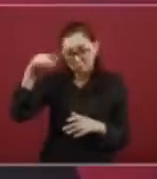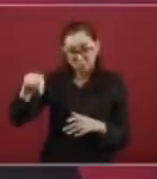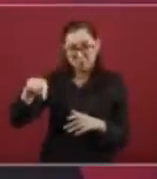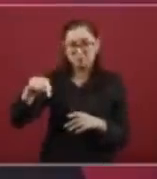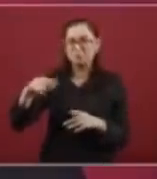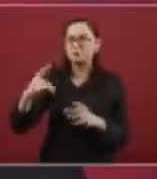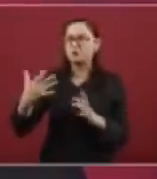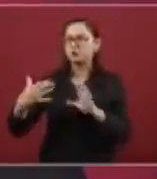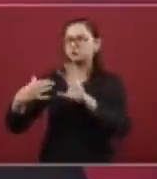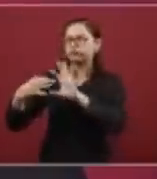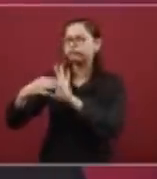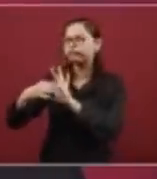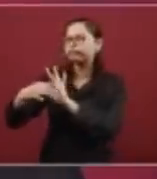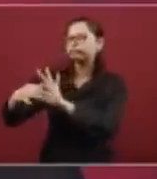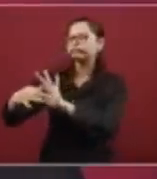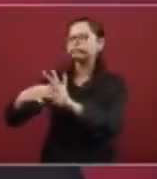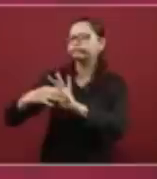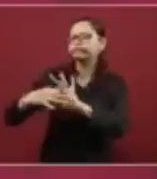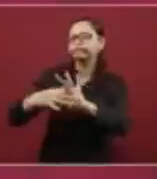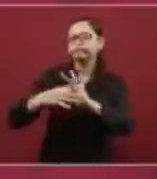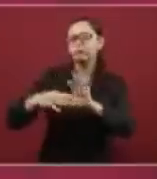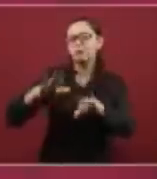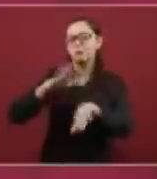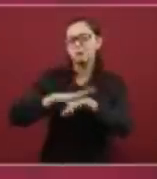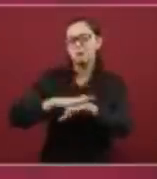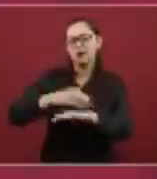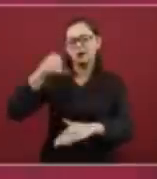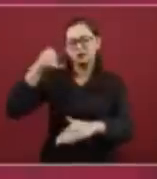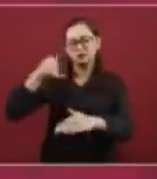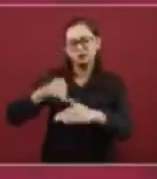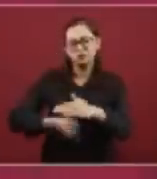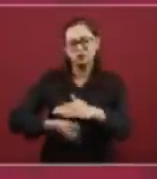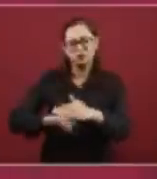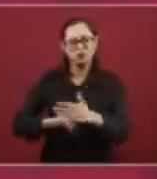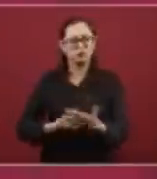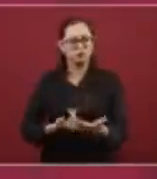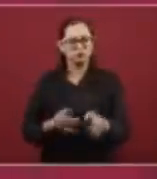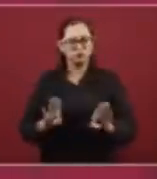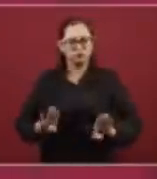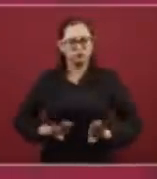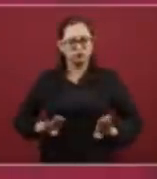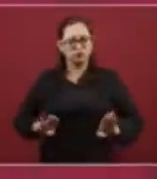nuestros pueblos, para actuar con humildad.